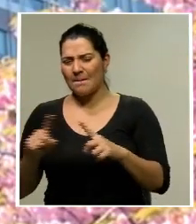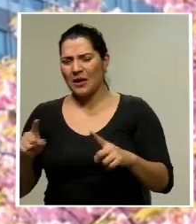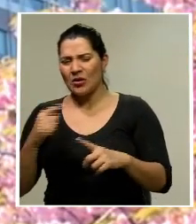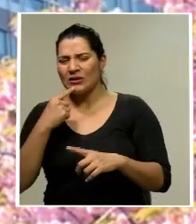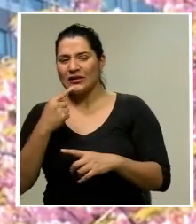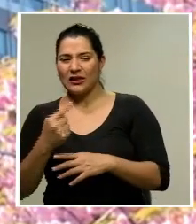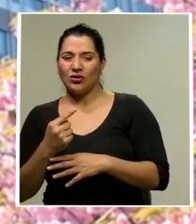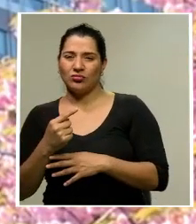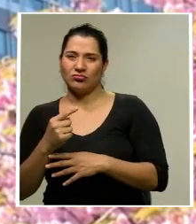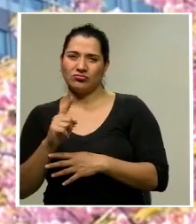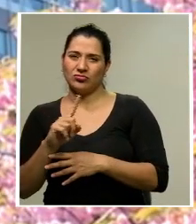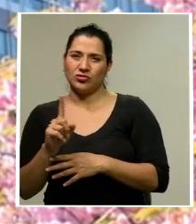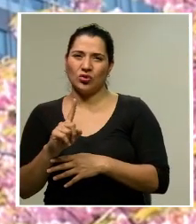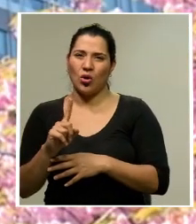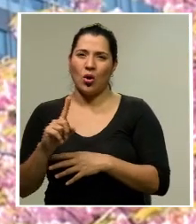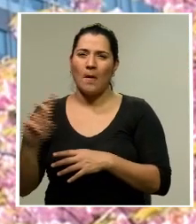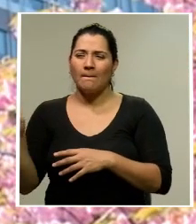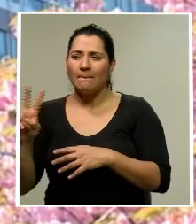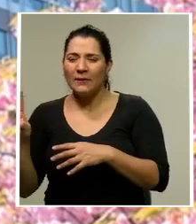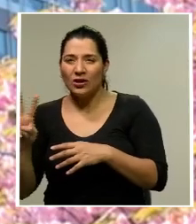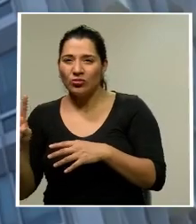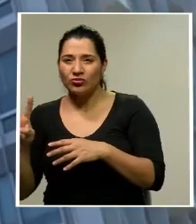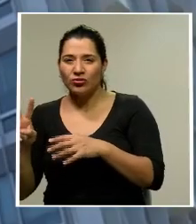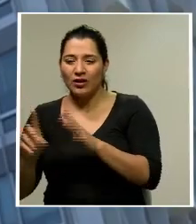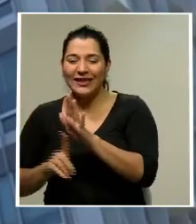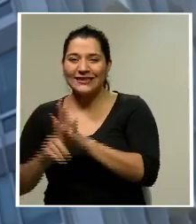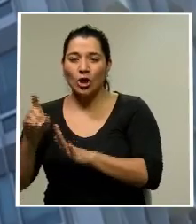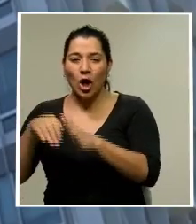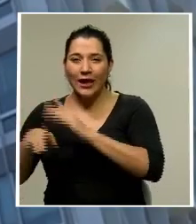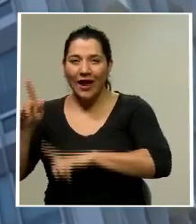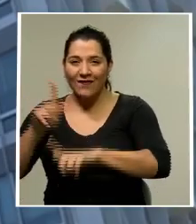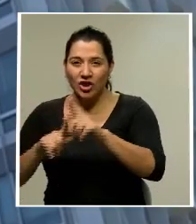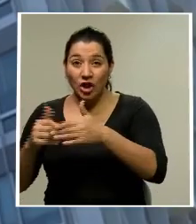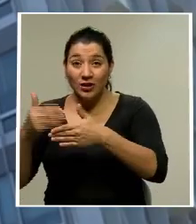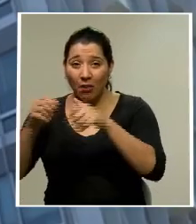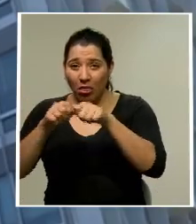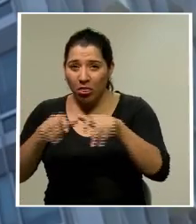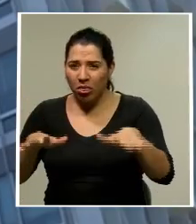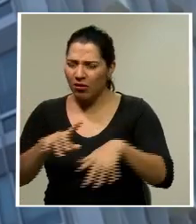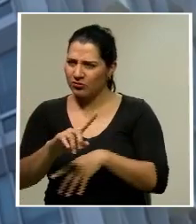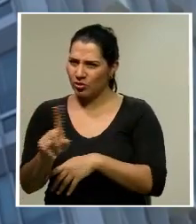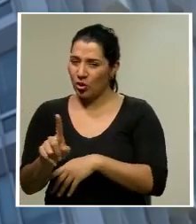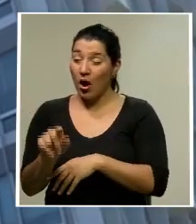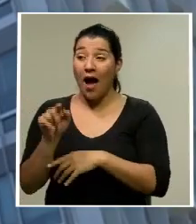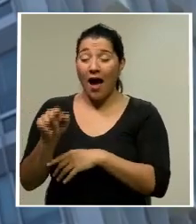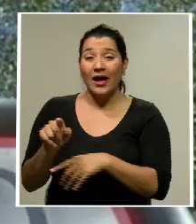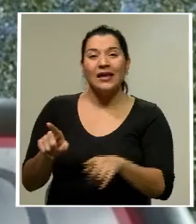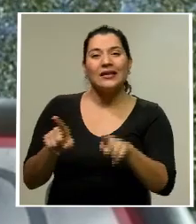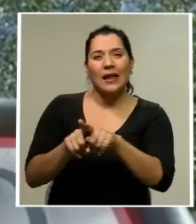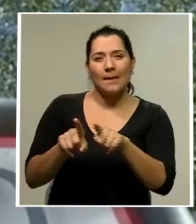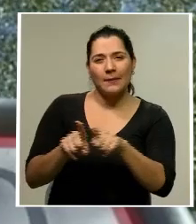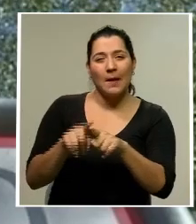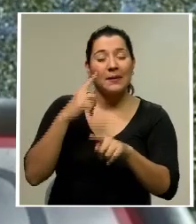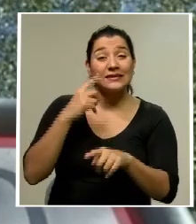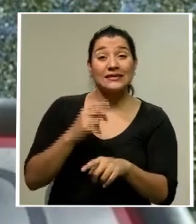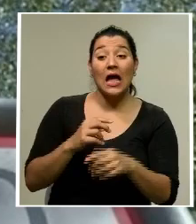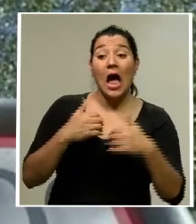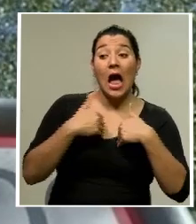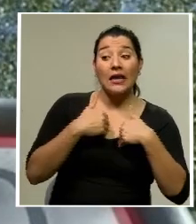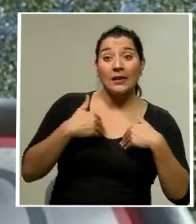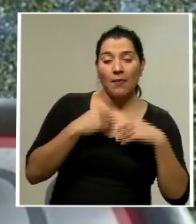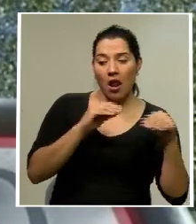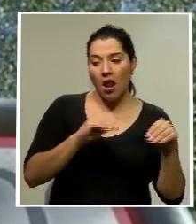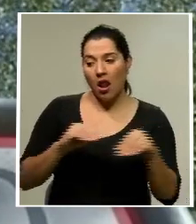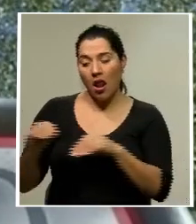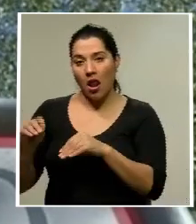una filtración del virus desde un laboratorio. En ese informe prevalecía la tesis de transmisión de un animal a una persona a través